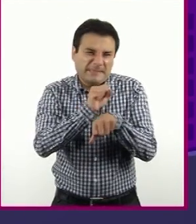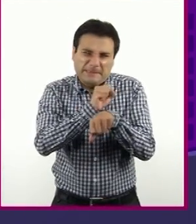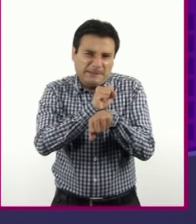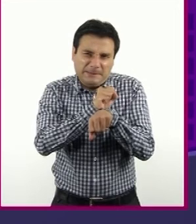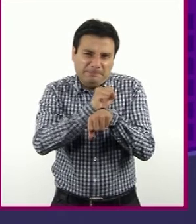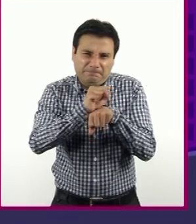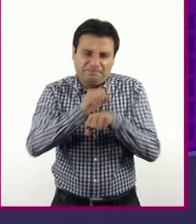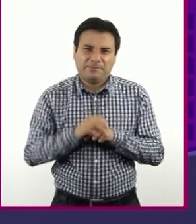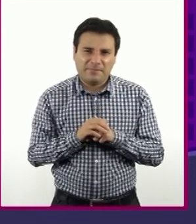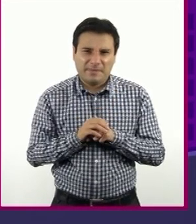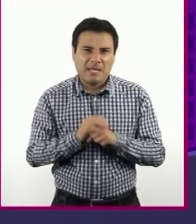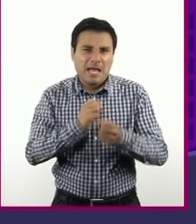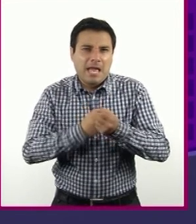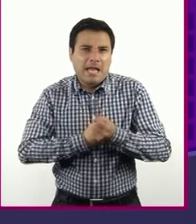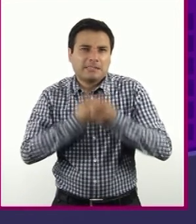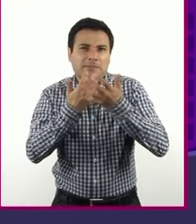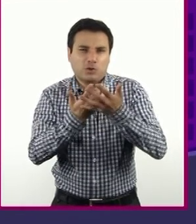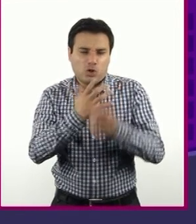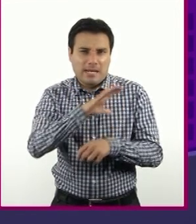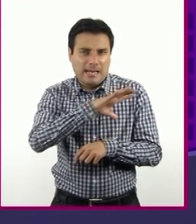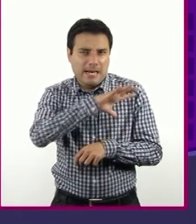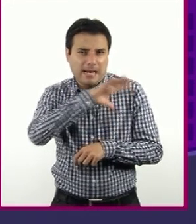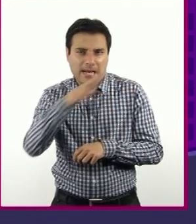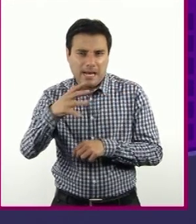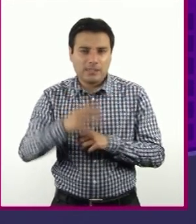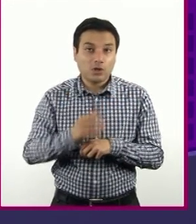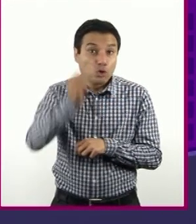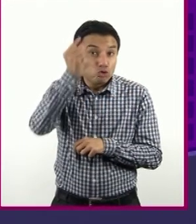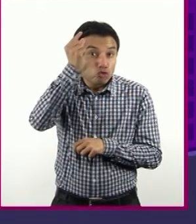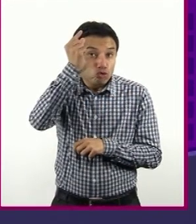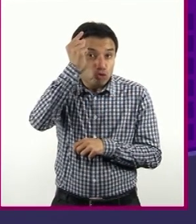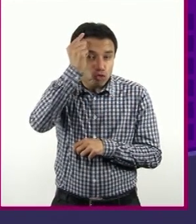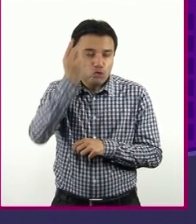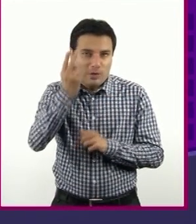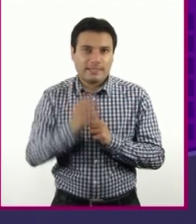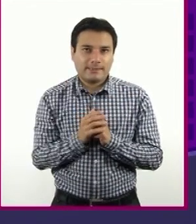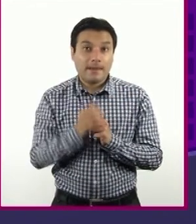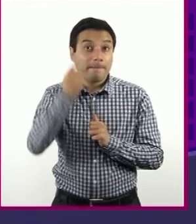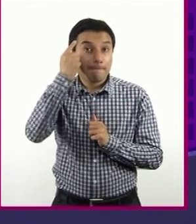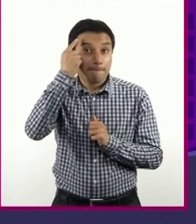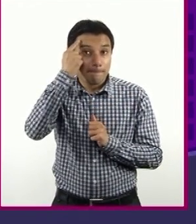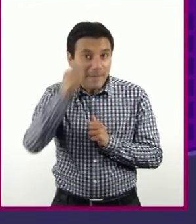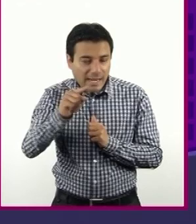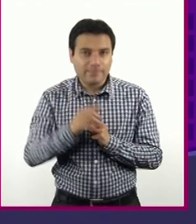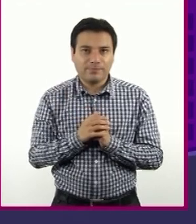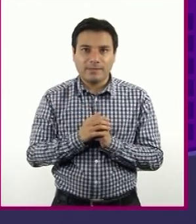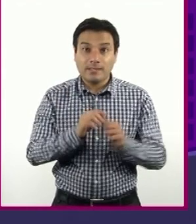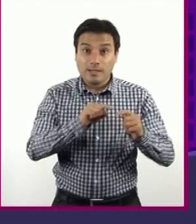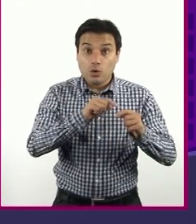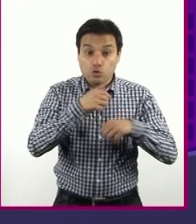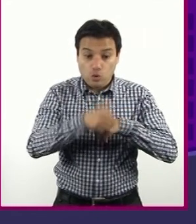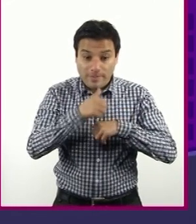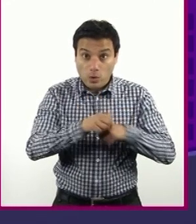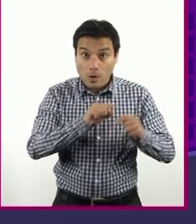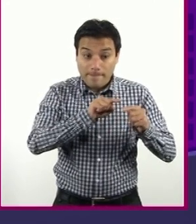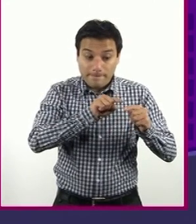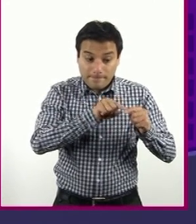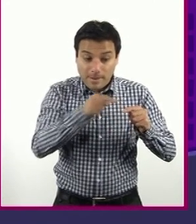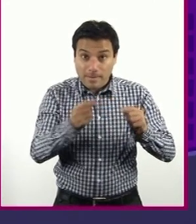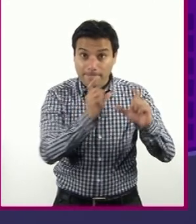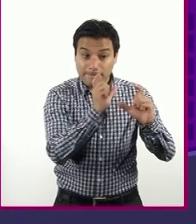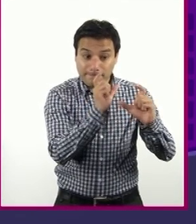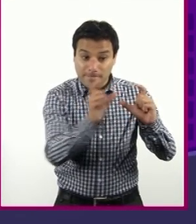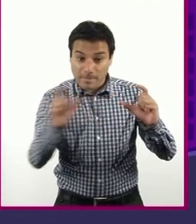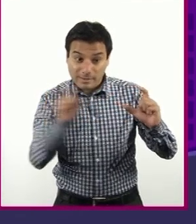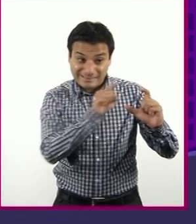expresiones generales cuadráticas para definir el enésimo término de una sucesión. Aprenderemos a